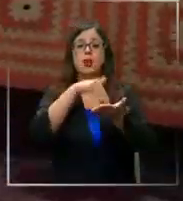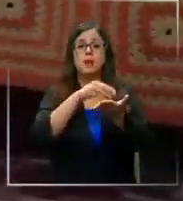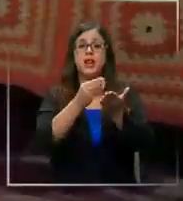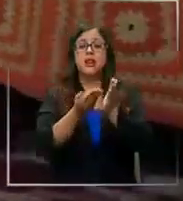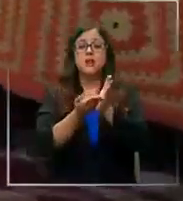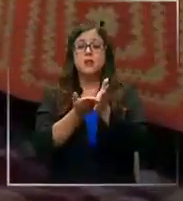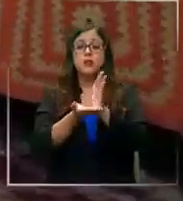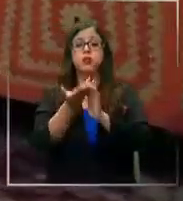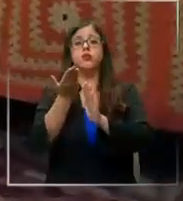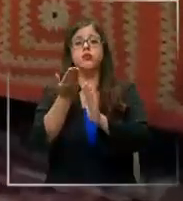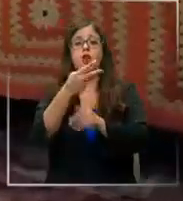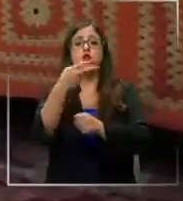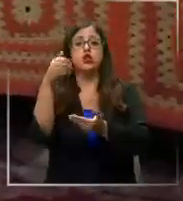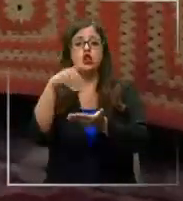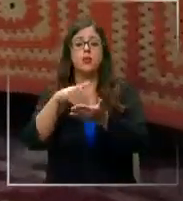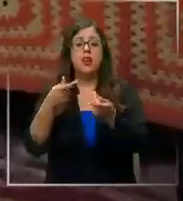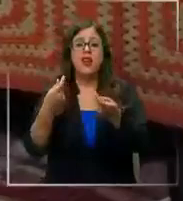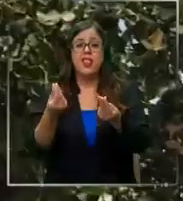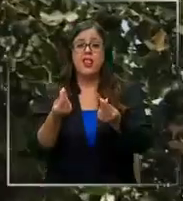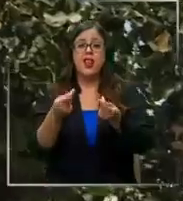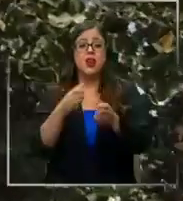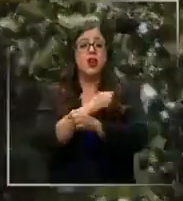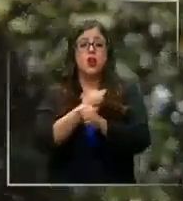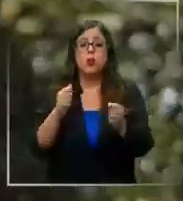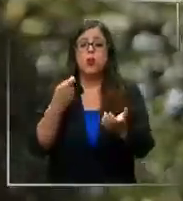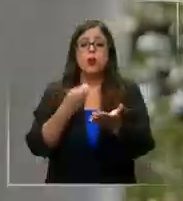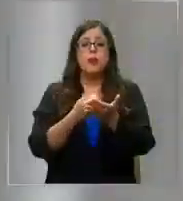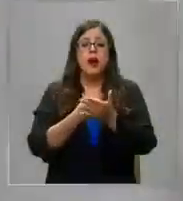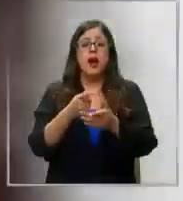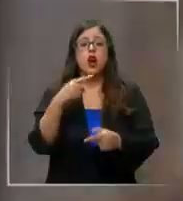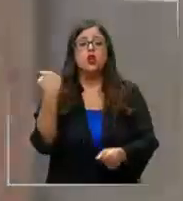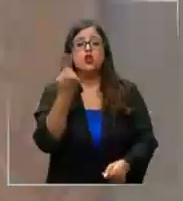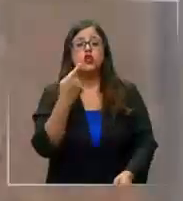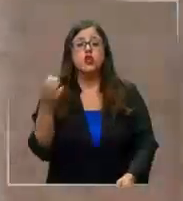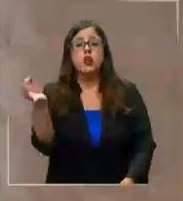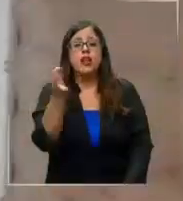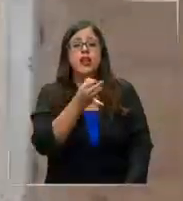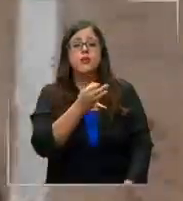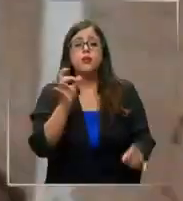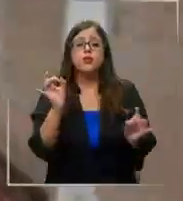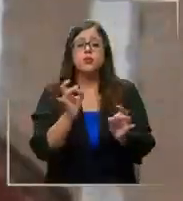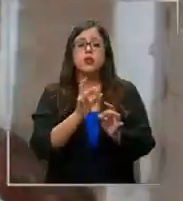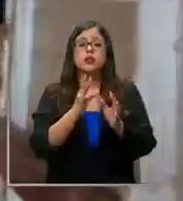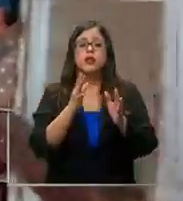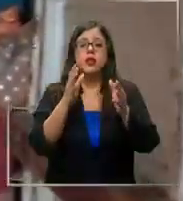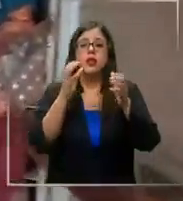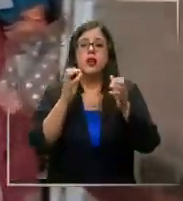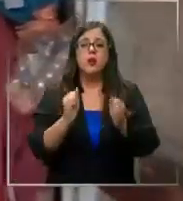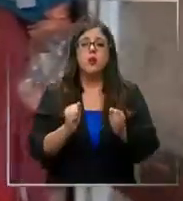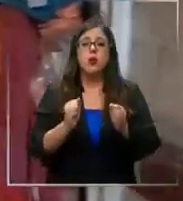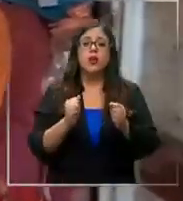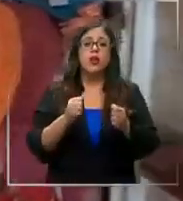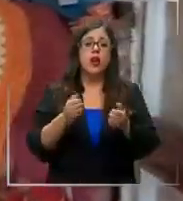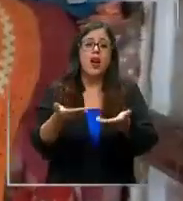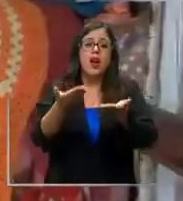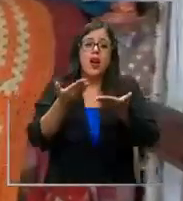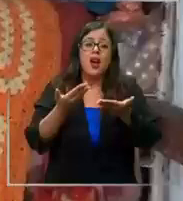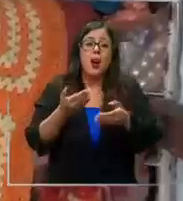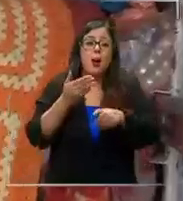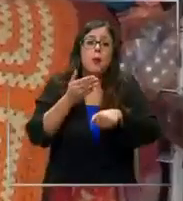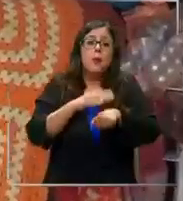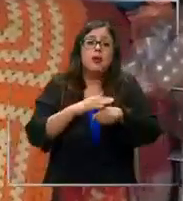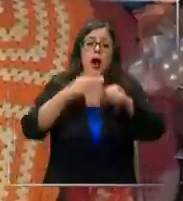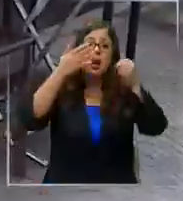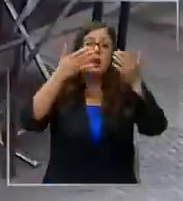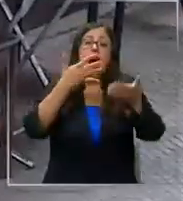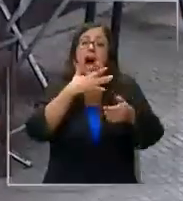mil pesos, dinero que ya no podían pagar. Le dijimos que solo lo podía dar agua para bañarlo, ella